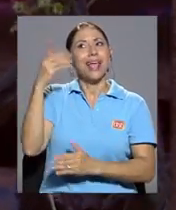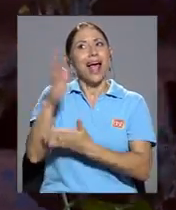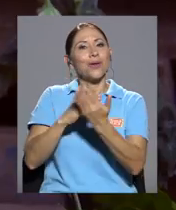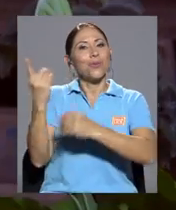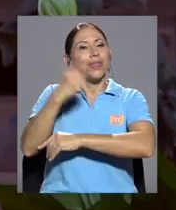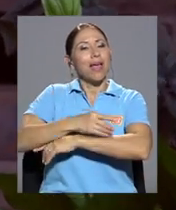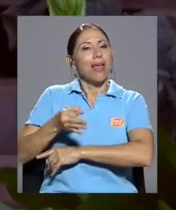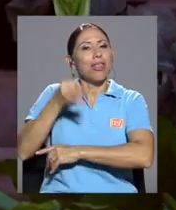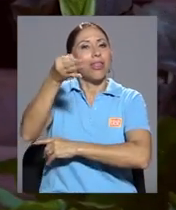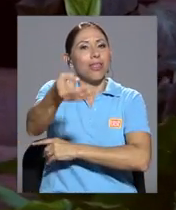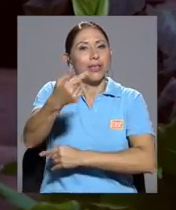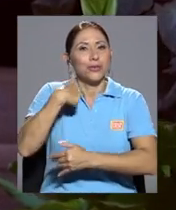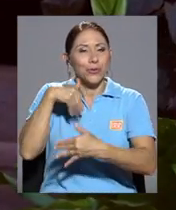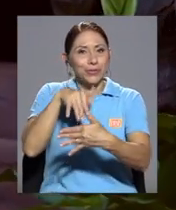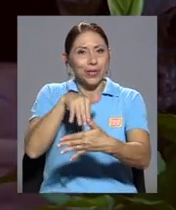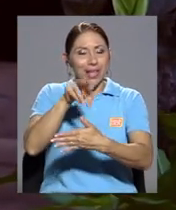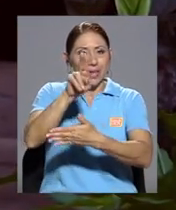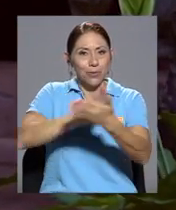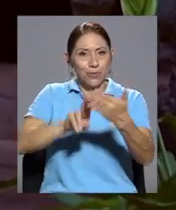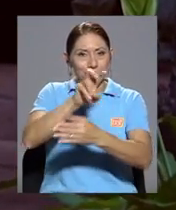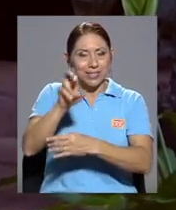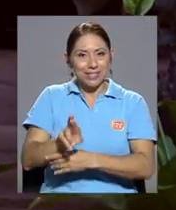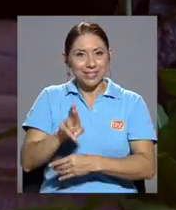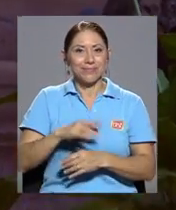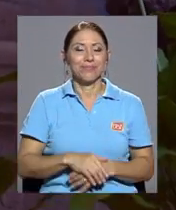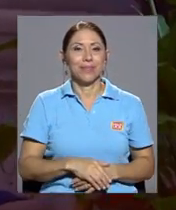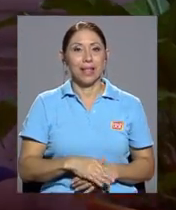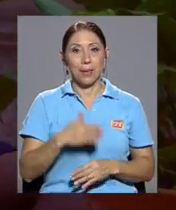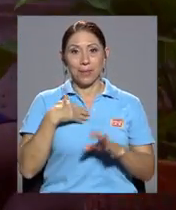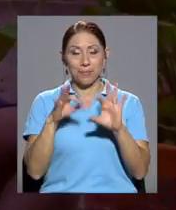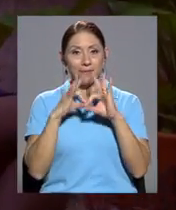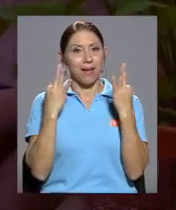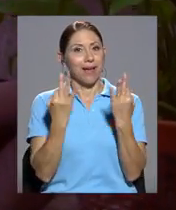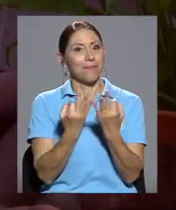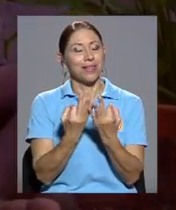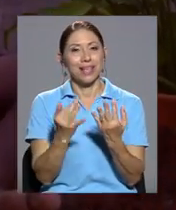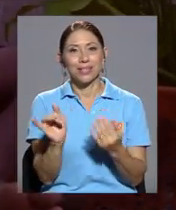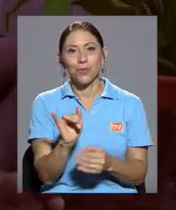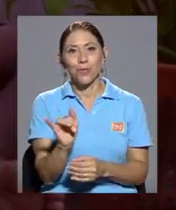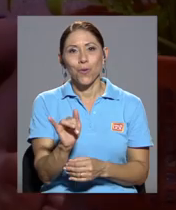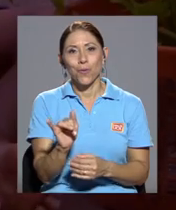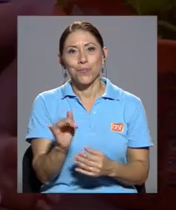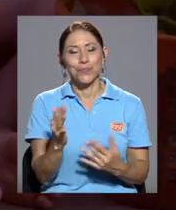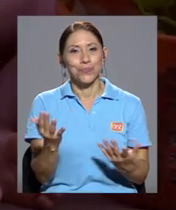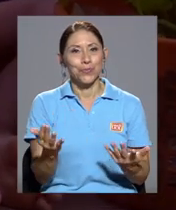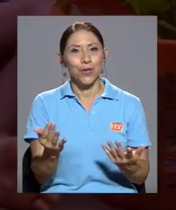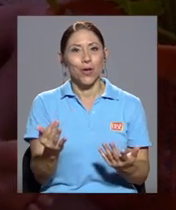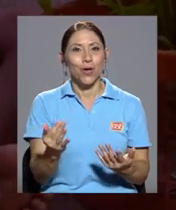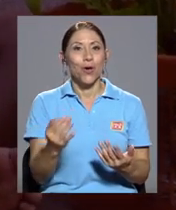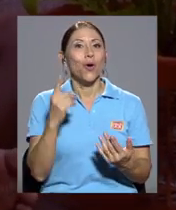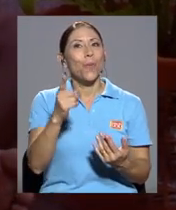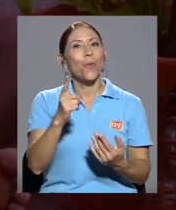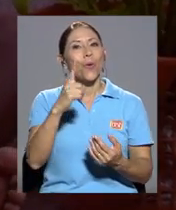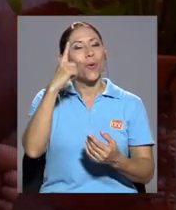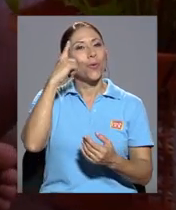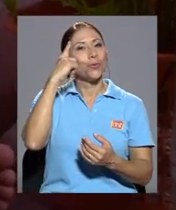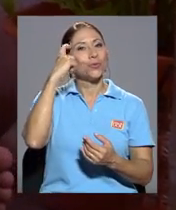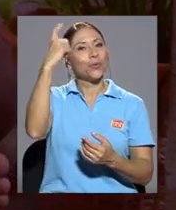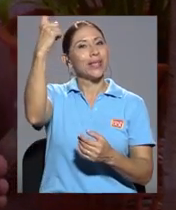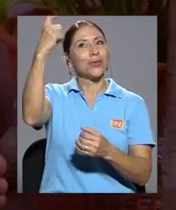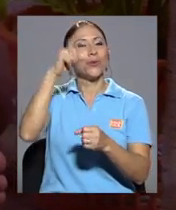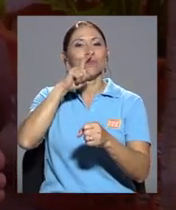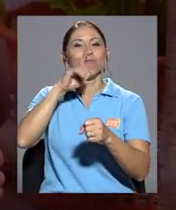día podría estudiar el hombre pero mi familia ha sido con un cumplidor de sueños